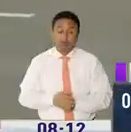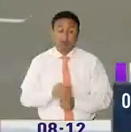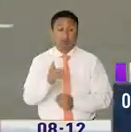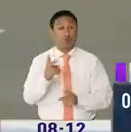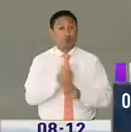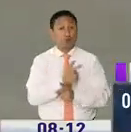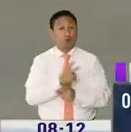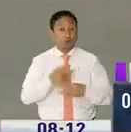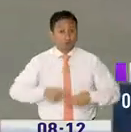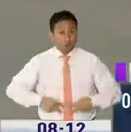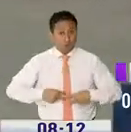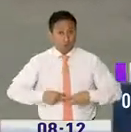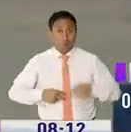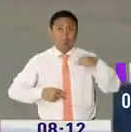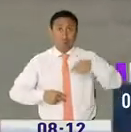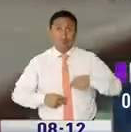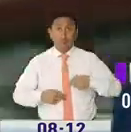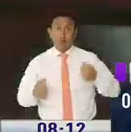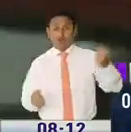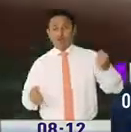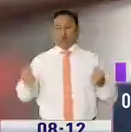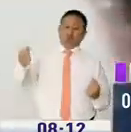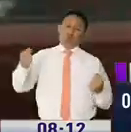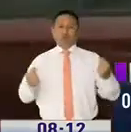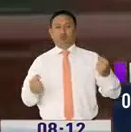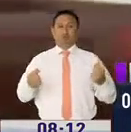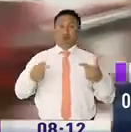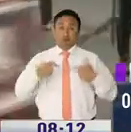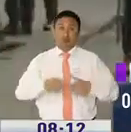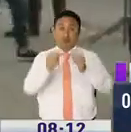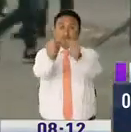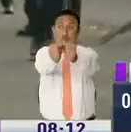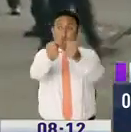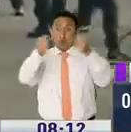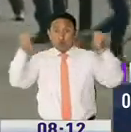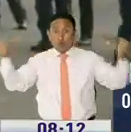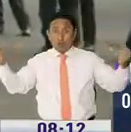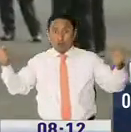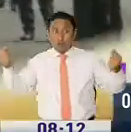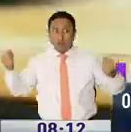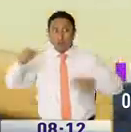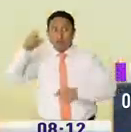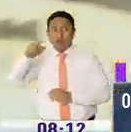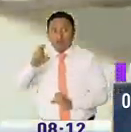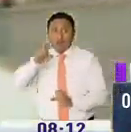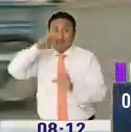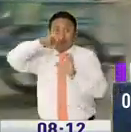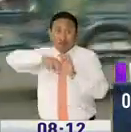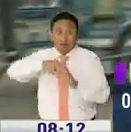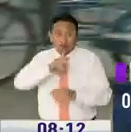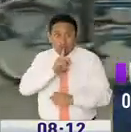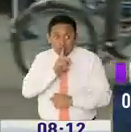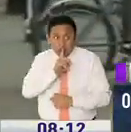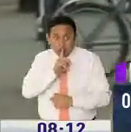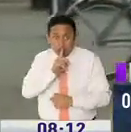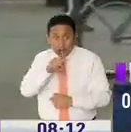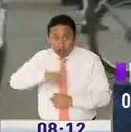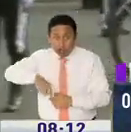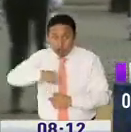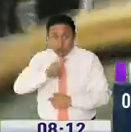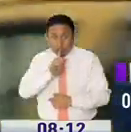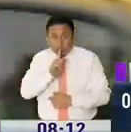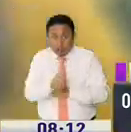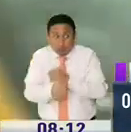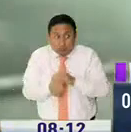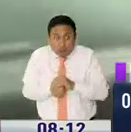vidas. Vemos que ahorita están entrando camiones y ahora los abrimos porque justamente hay gente que se mete ahí afuera de los camiones, o